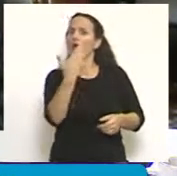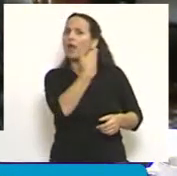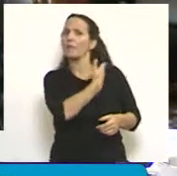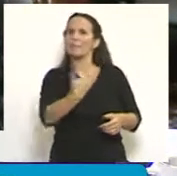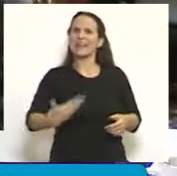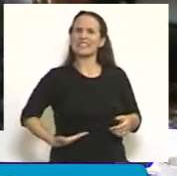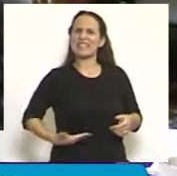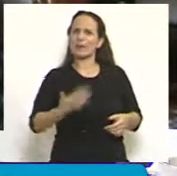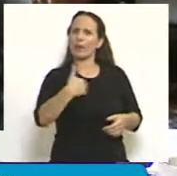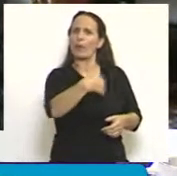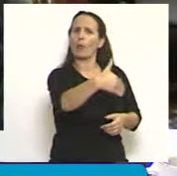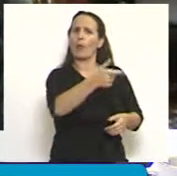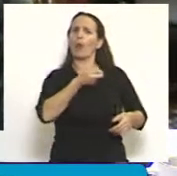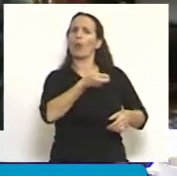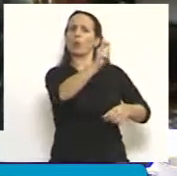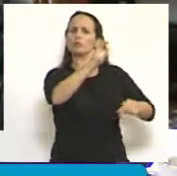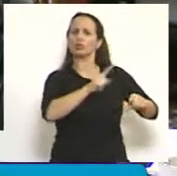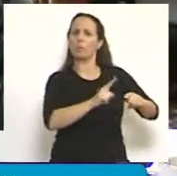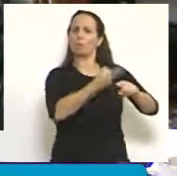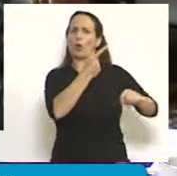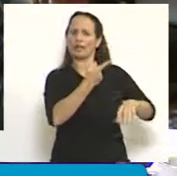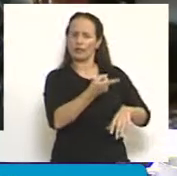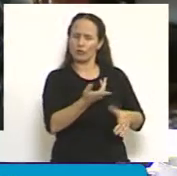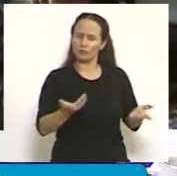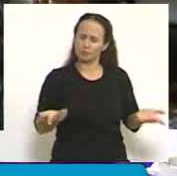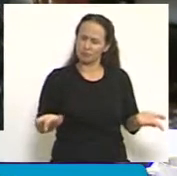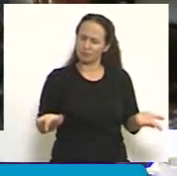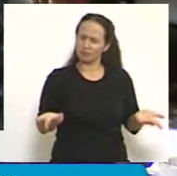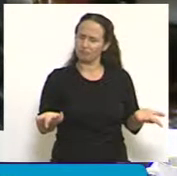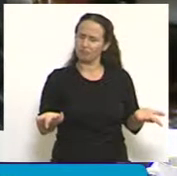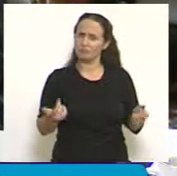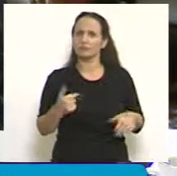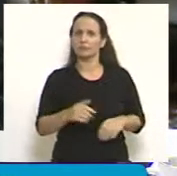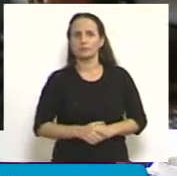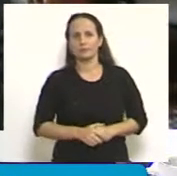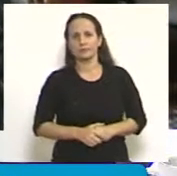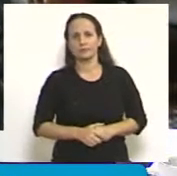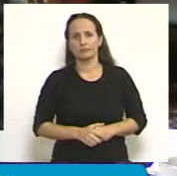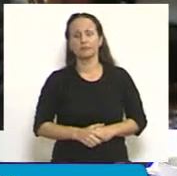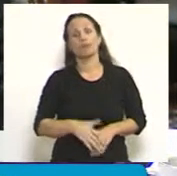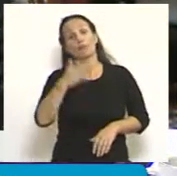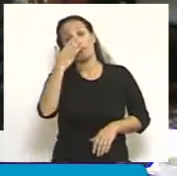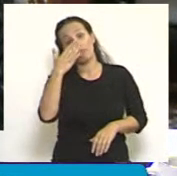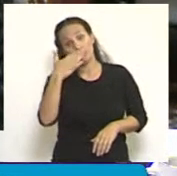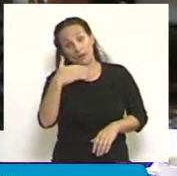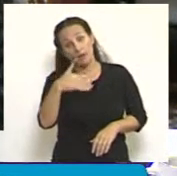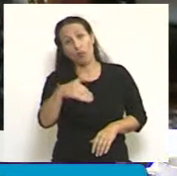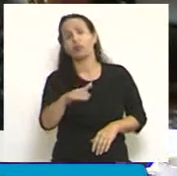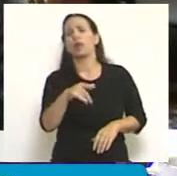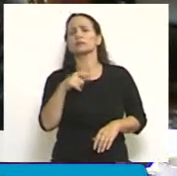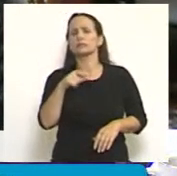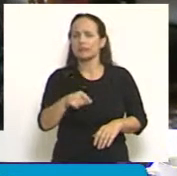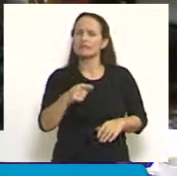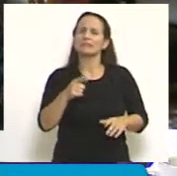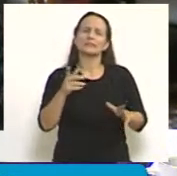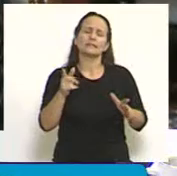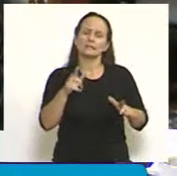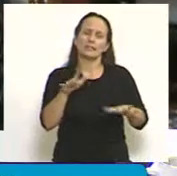Ciudad Autónoma de Buenos Aires. Bueno, se integrarán por sorteo entre los miembros de todas